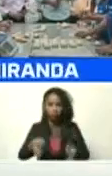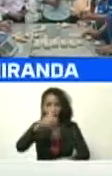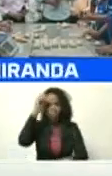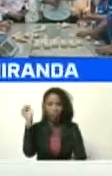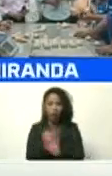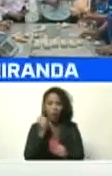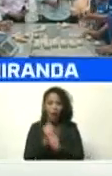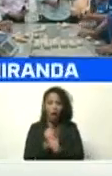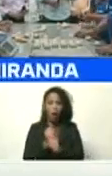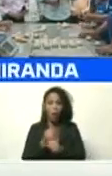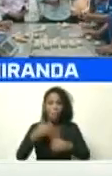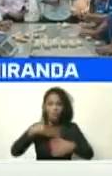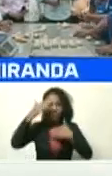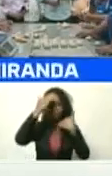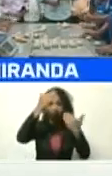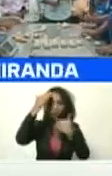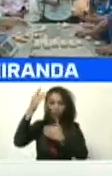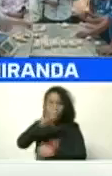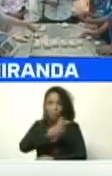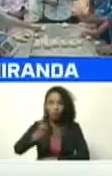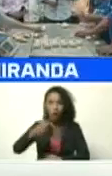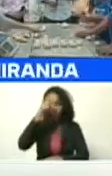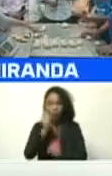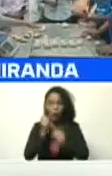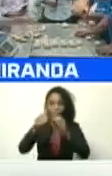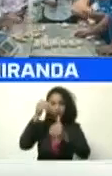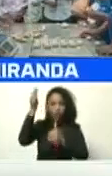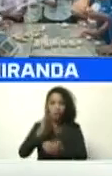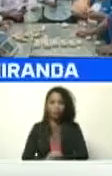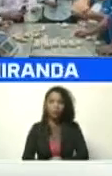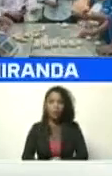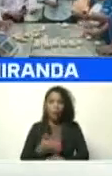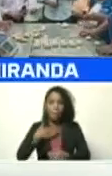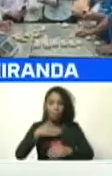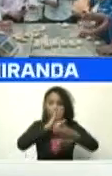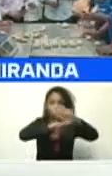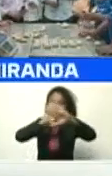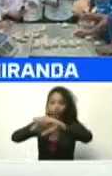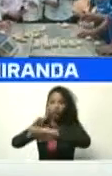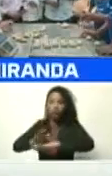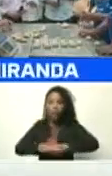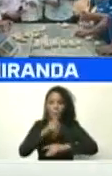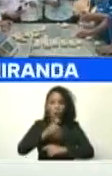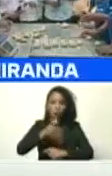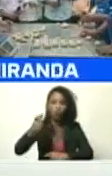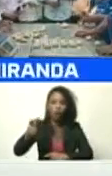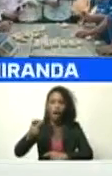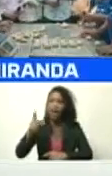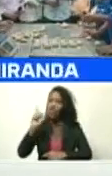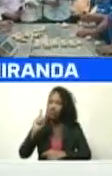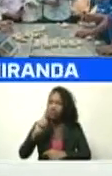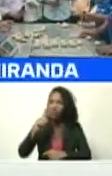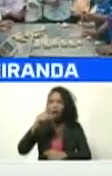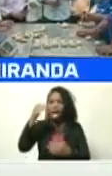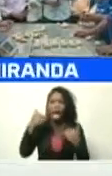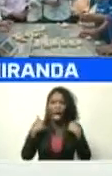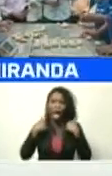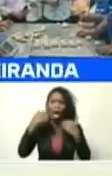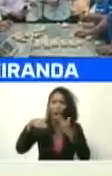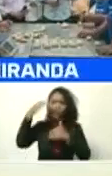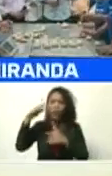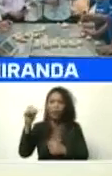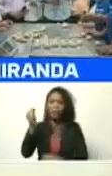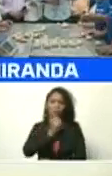trabajadora. Mis saludos, muchachos. Y mi llamado es, dejen de pasar roncha,